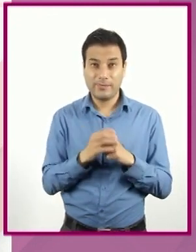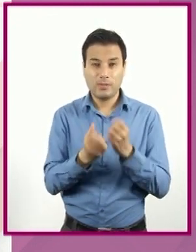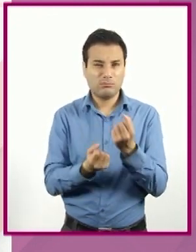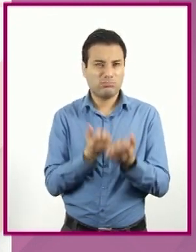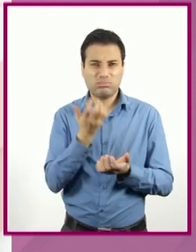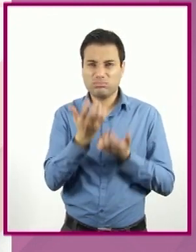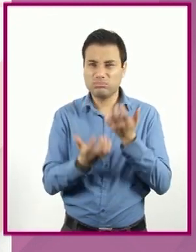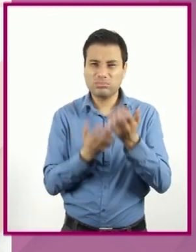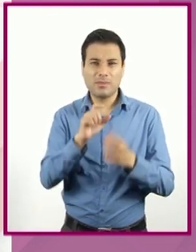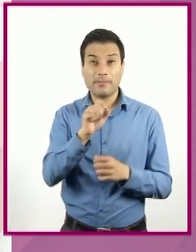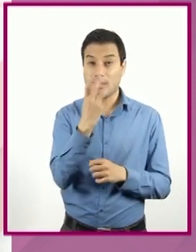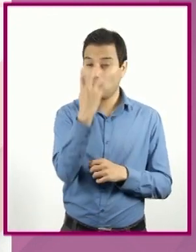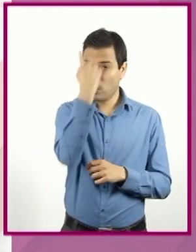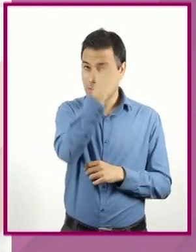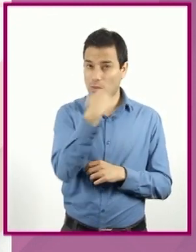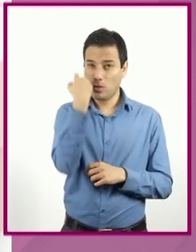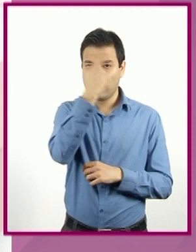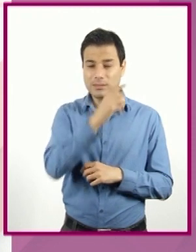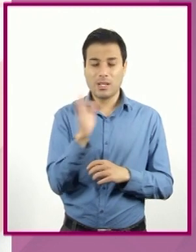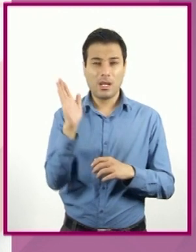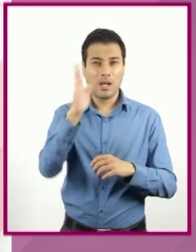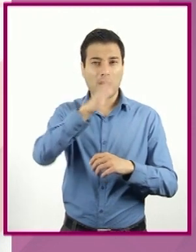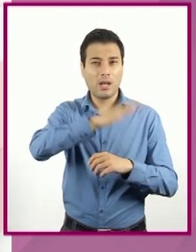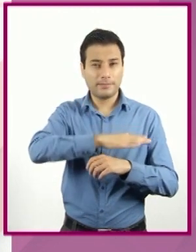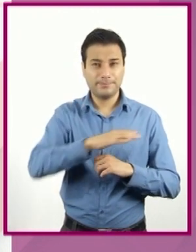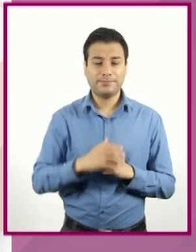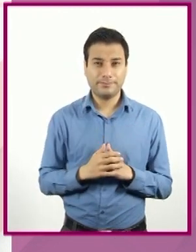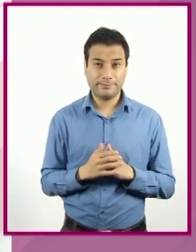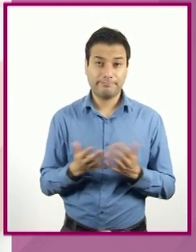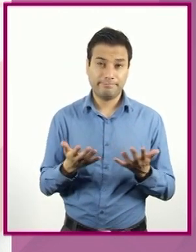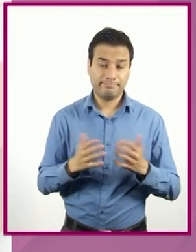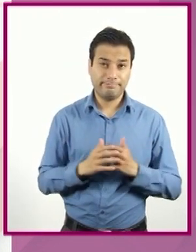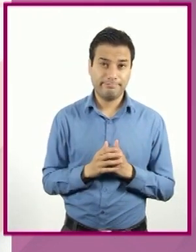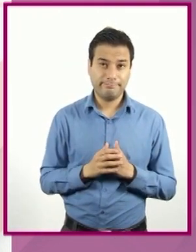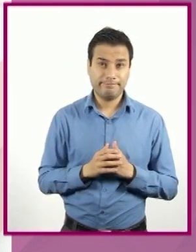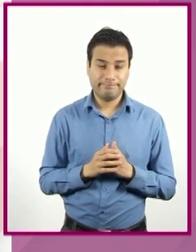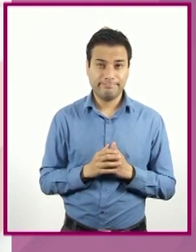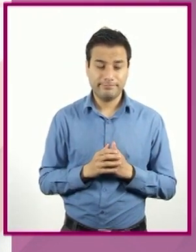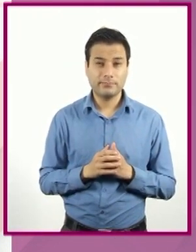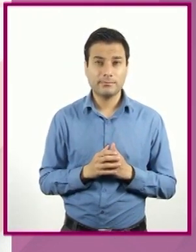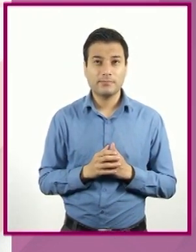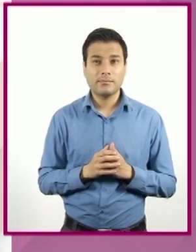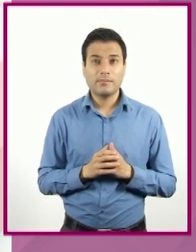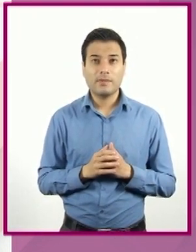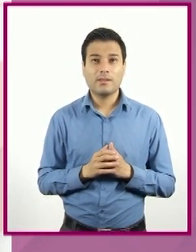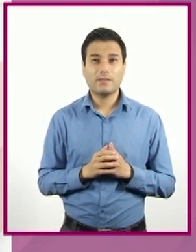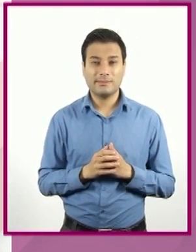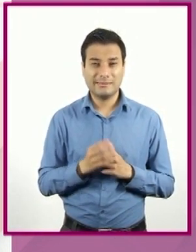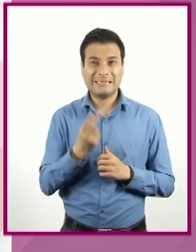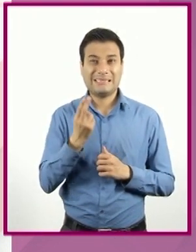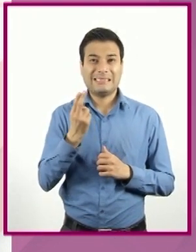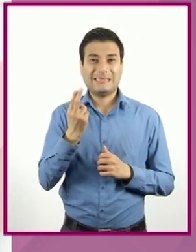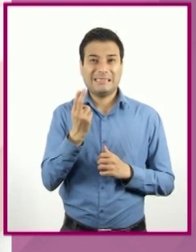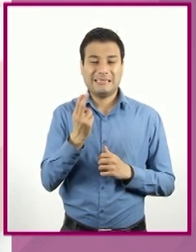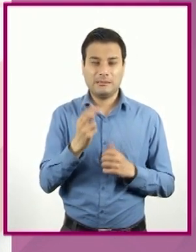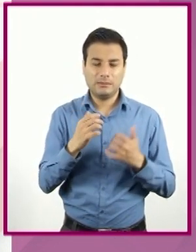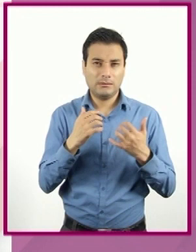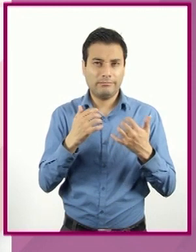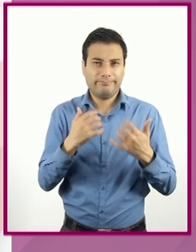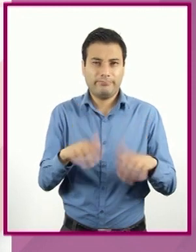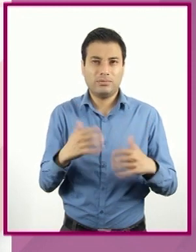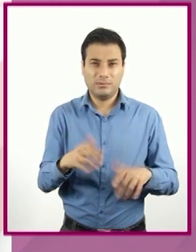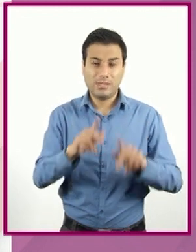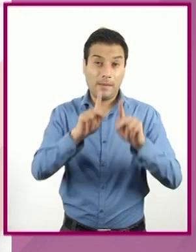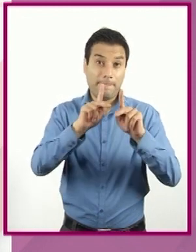sin descanso las 24 horas del día. Conscientes de que el estado de ánimo que exigía el restablecimiento de la